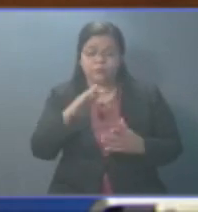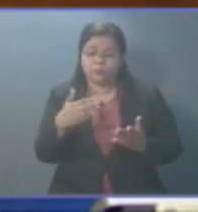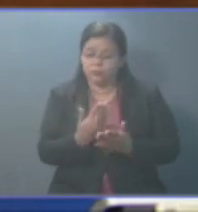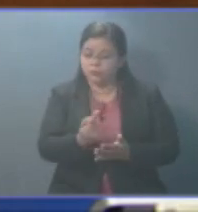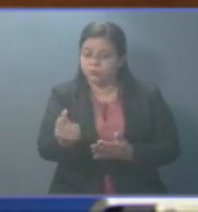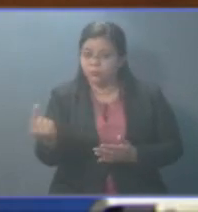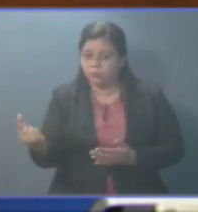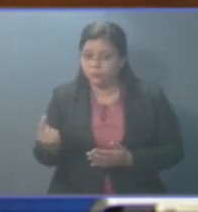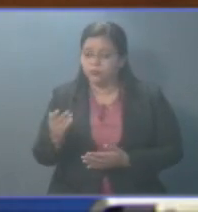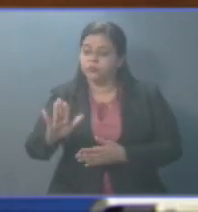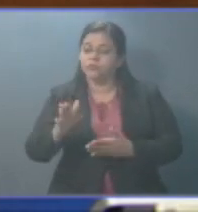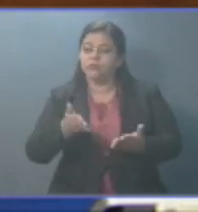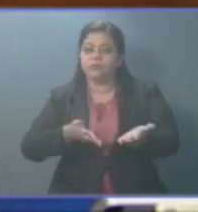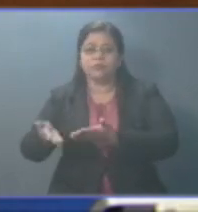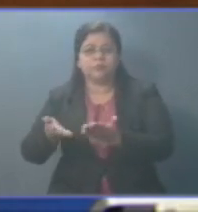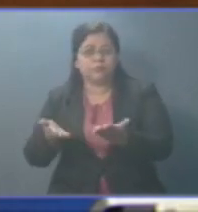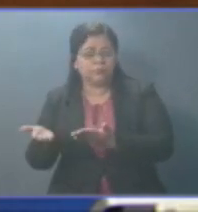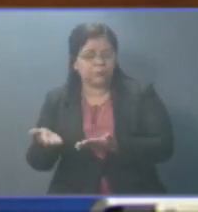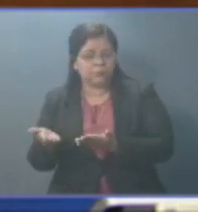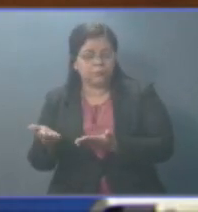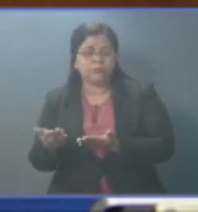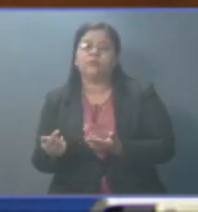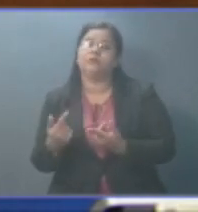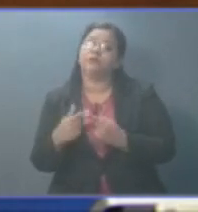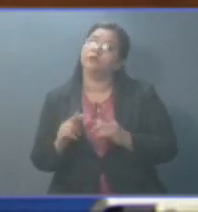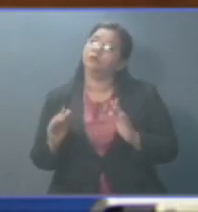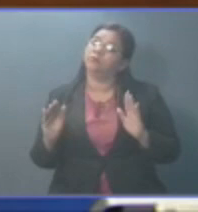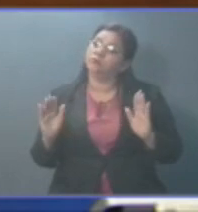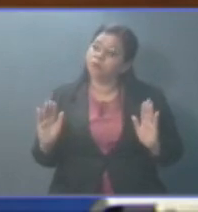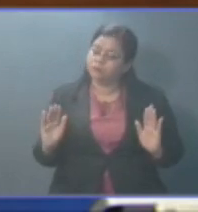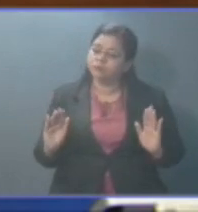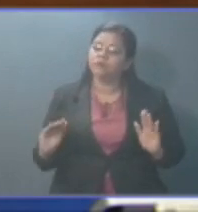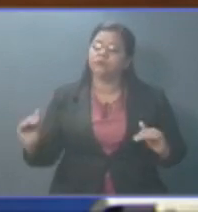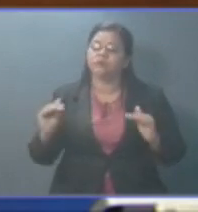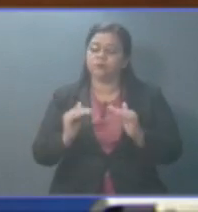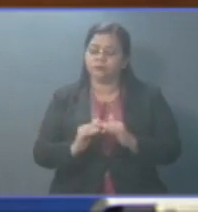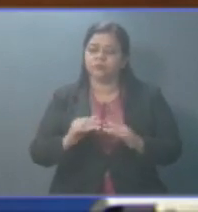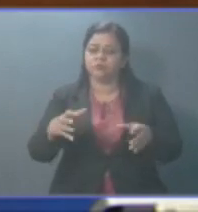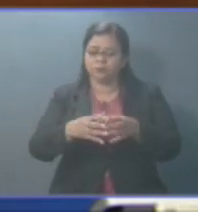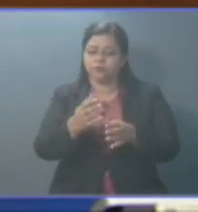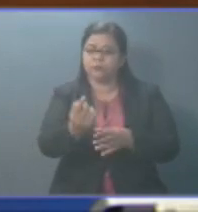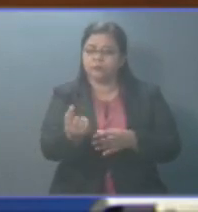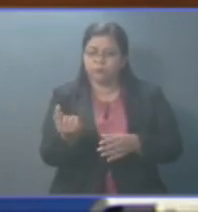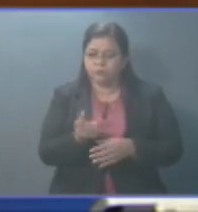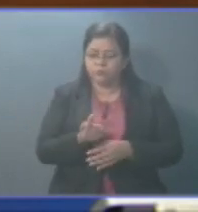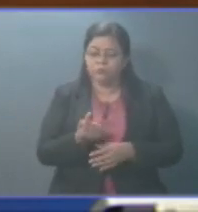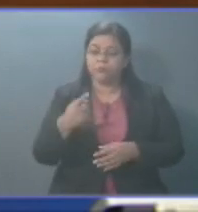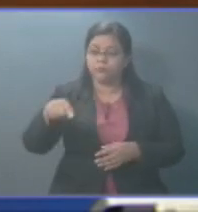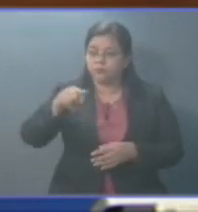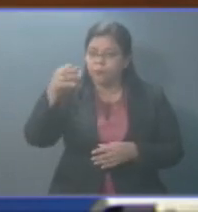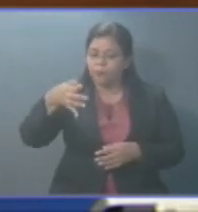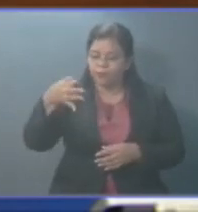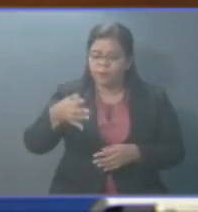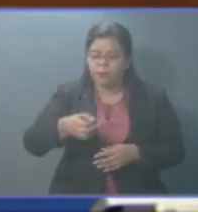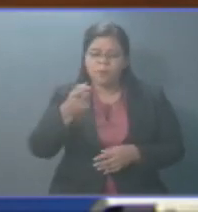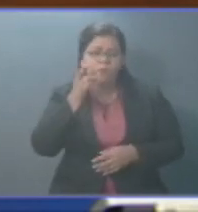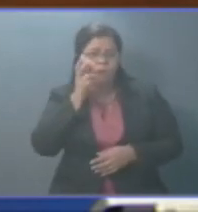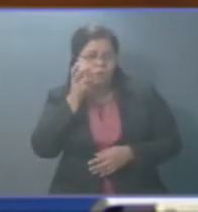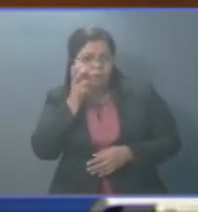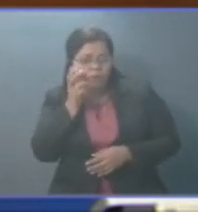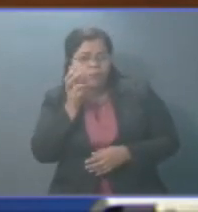veteranos. Y también, por supuesto, el sector veterano debe estar pendiente, debe